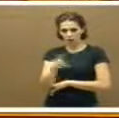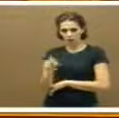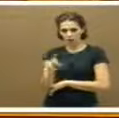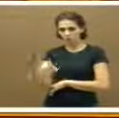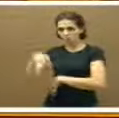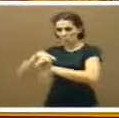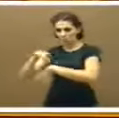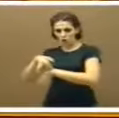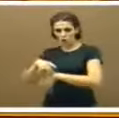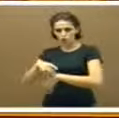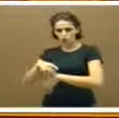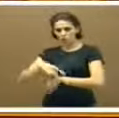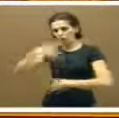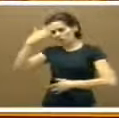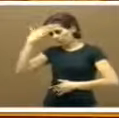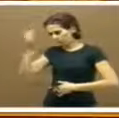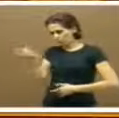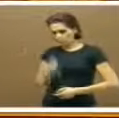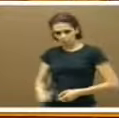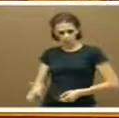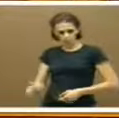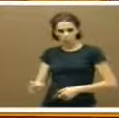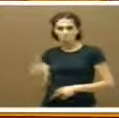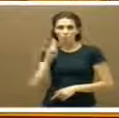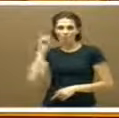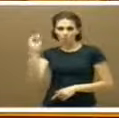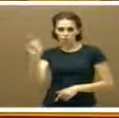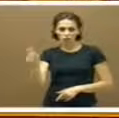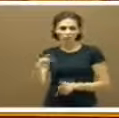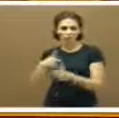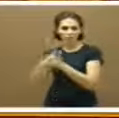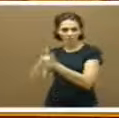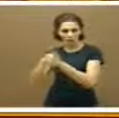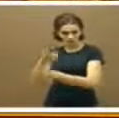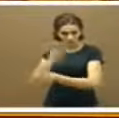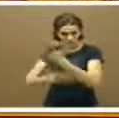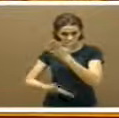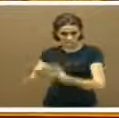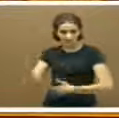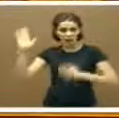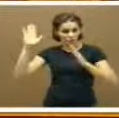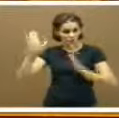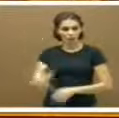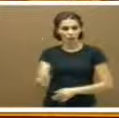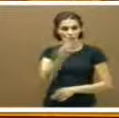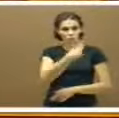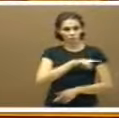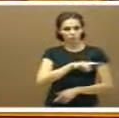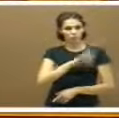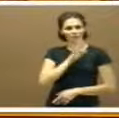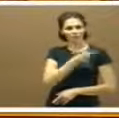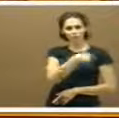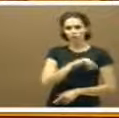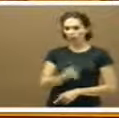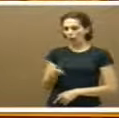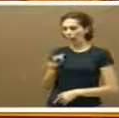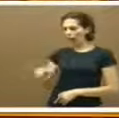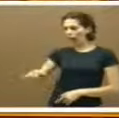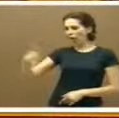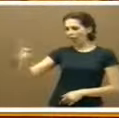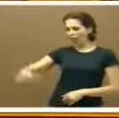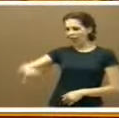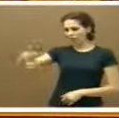enfermos, nuestros pensionistas, nuestros dependientes los han convertido ustedes en meros títeres al servicio